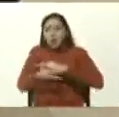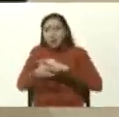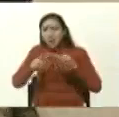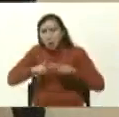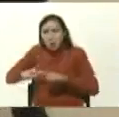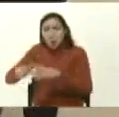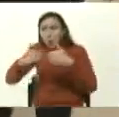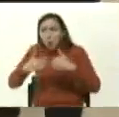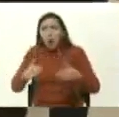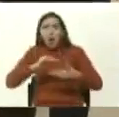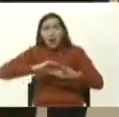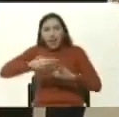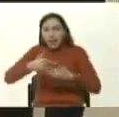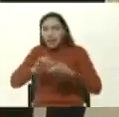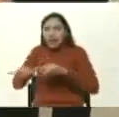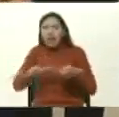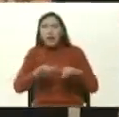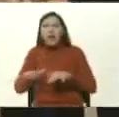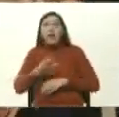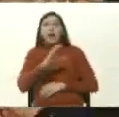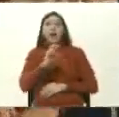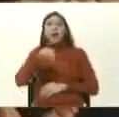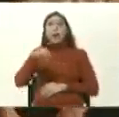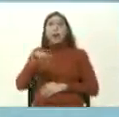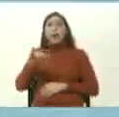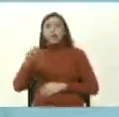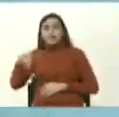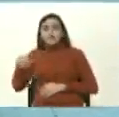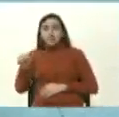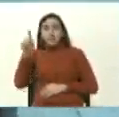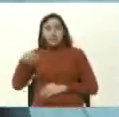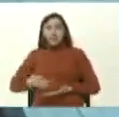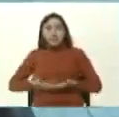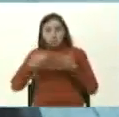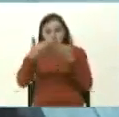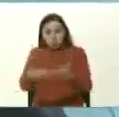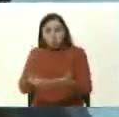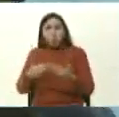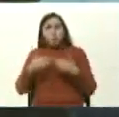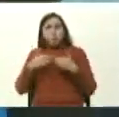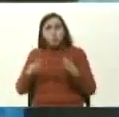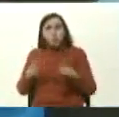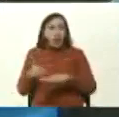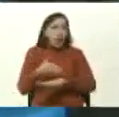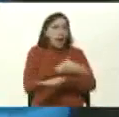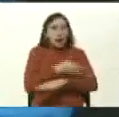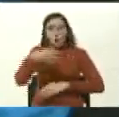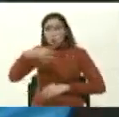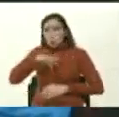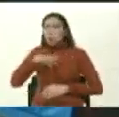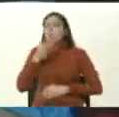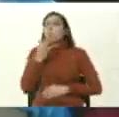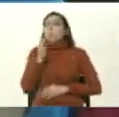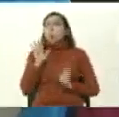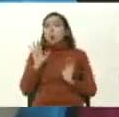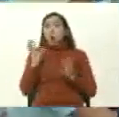por las canaimas enviadas por el ministerio, y hemos tenido la posibilidad de activar áreas que no teníamos activadas, como por